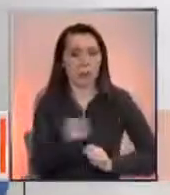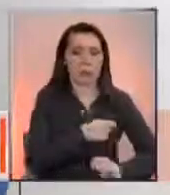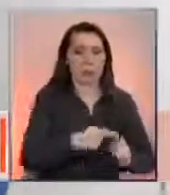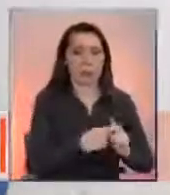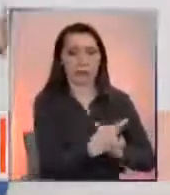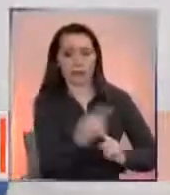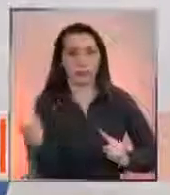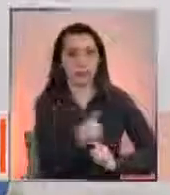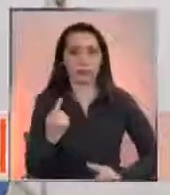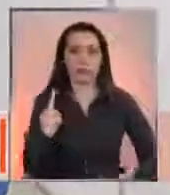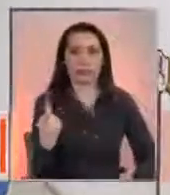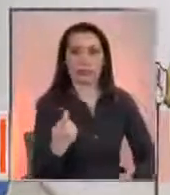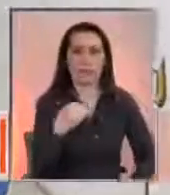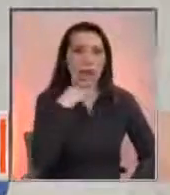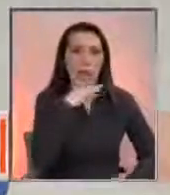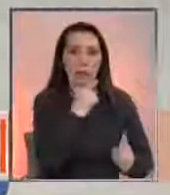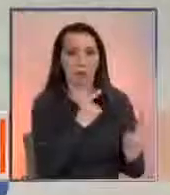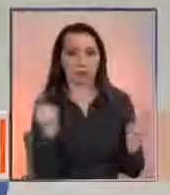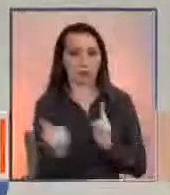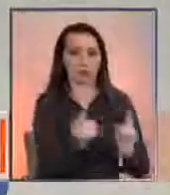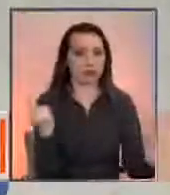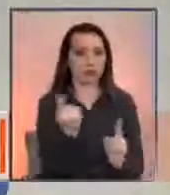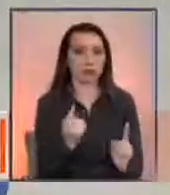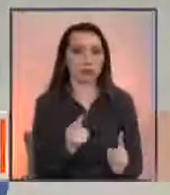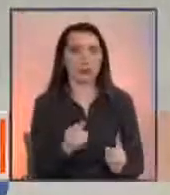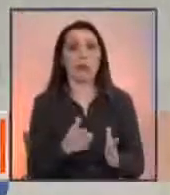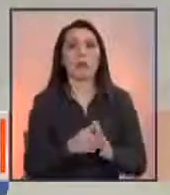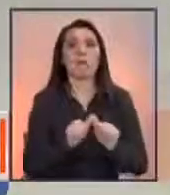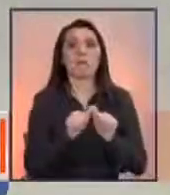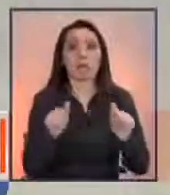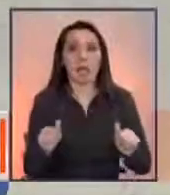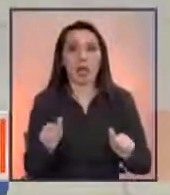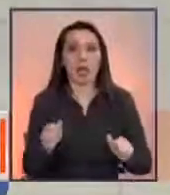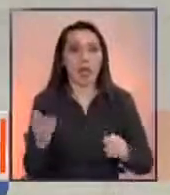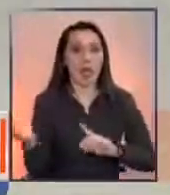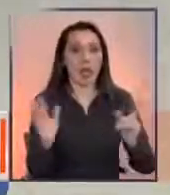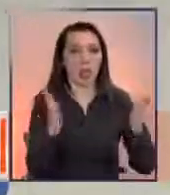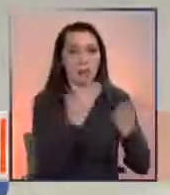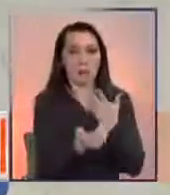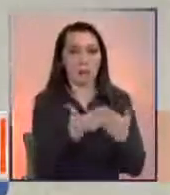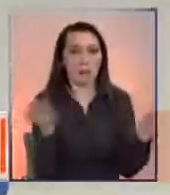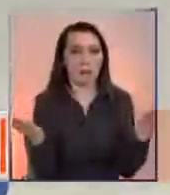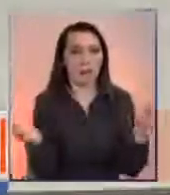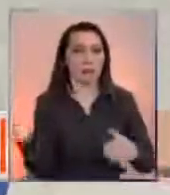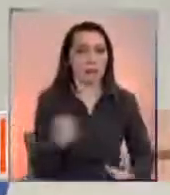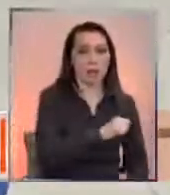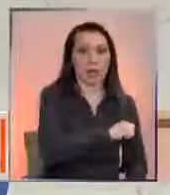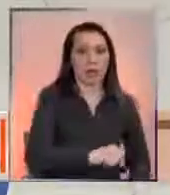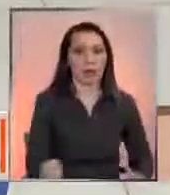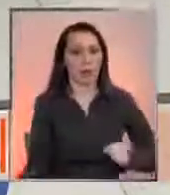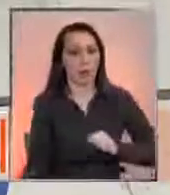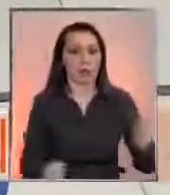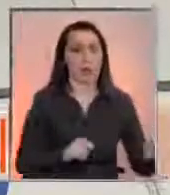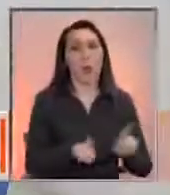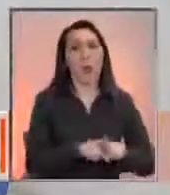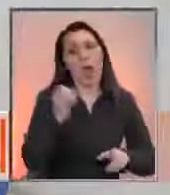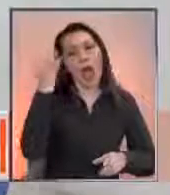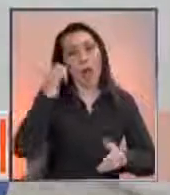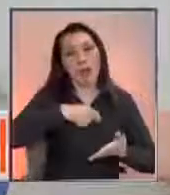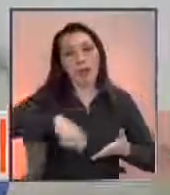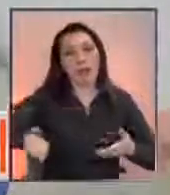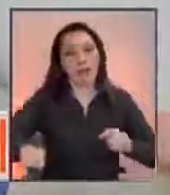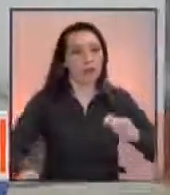sobreexige velocidad, agilidad y más encima pegarle con las dos manos, derecha e izquierda. Es como aprender a escribir con la otra mano.